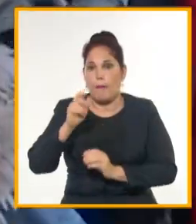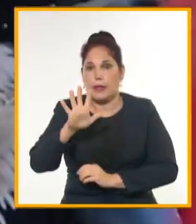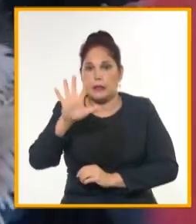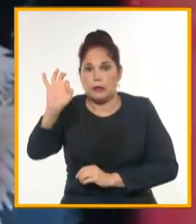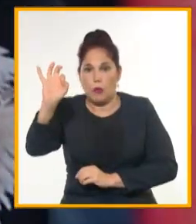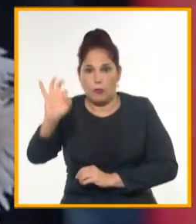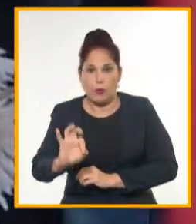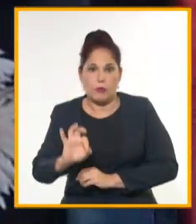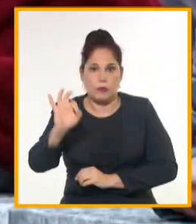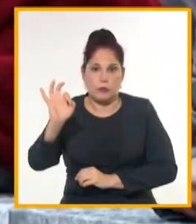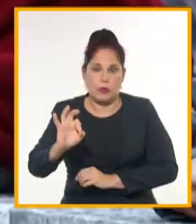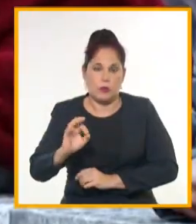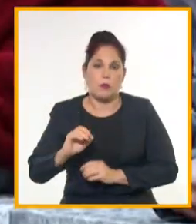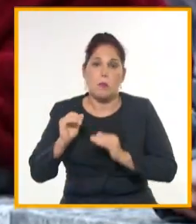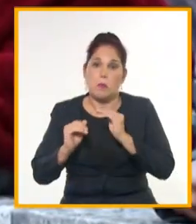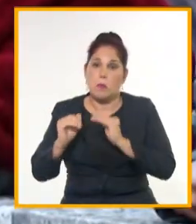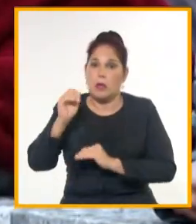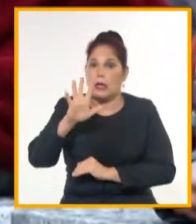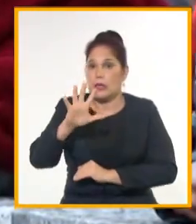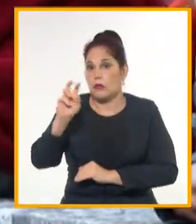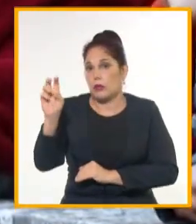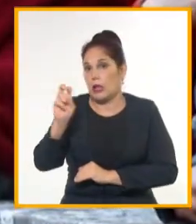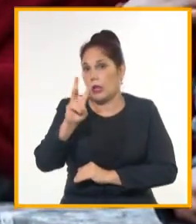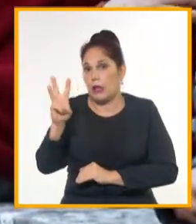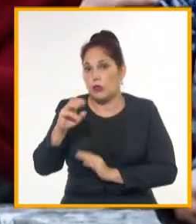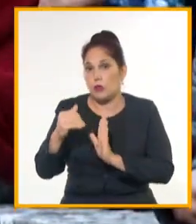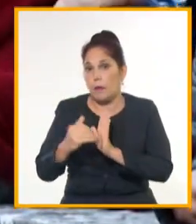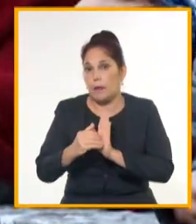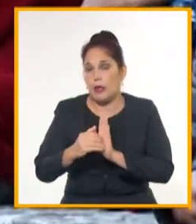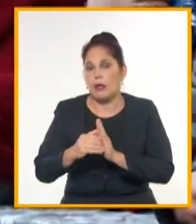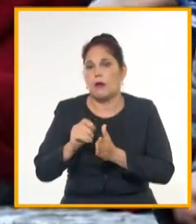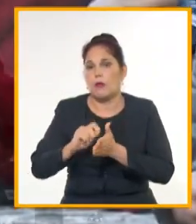5,25%, poco más de 538.000 votos.